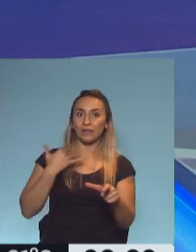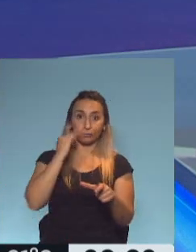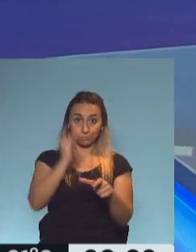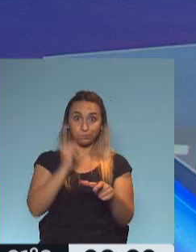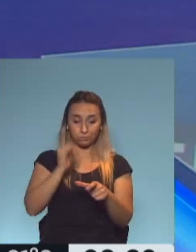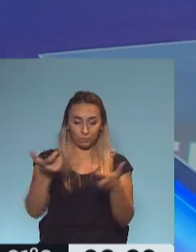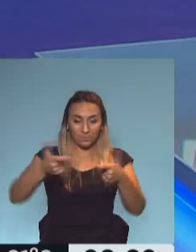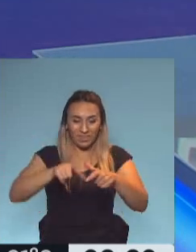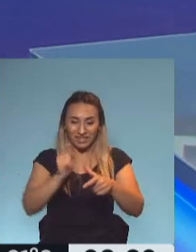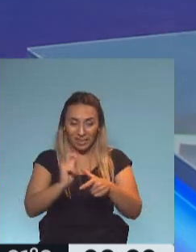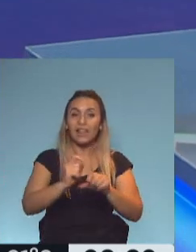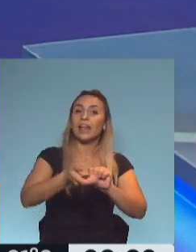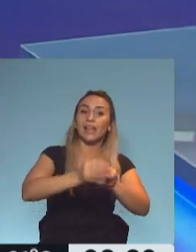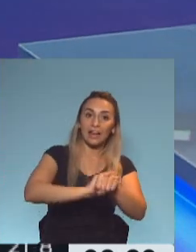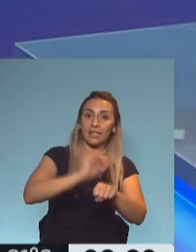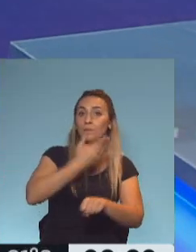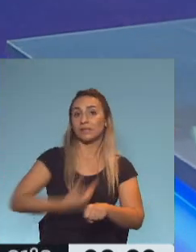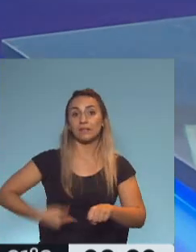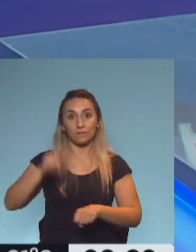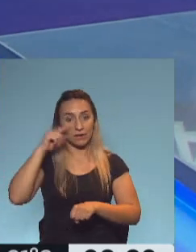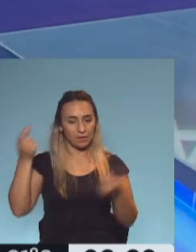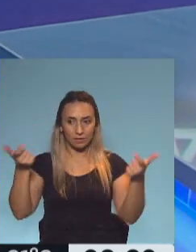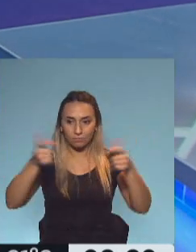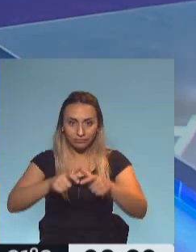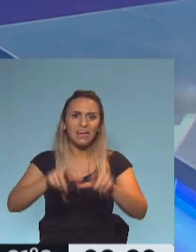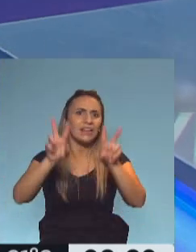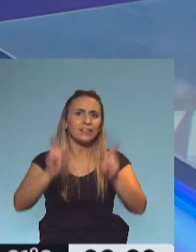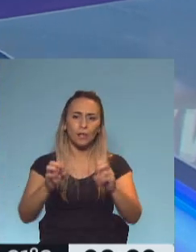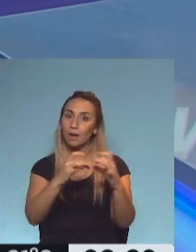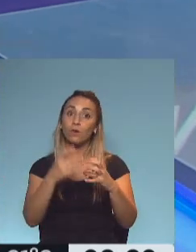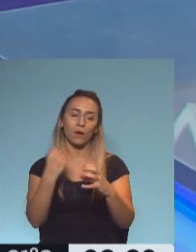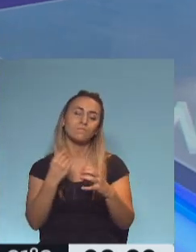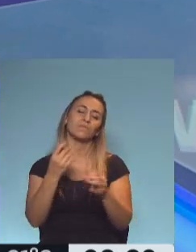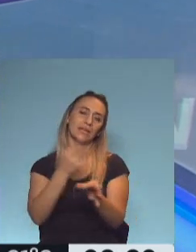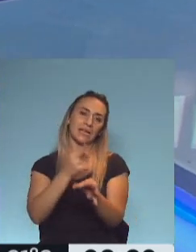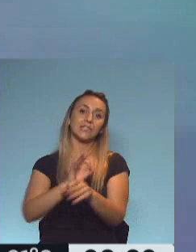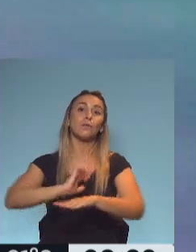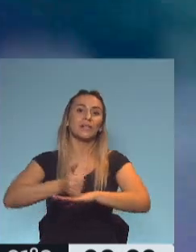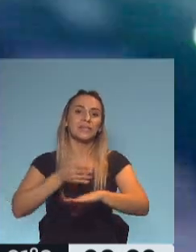y el presidente Alberto Fernández. Tema, y sí, el tema clases presenciales. Así comenzamos.